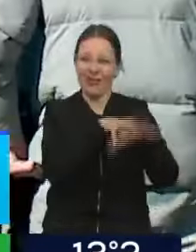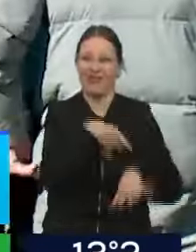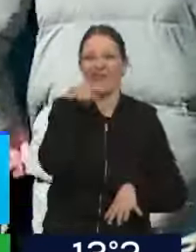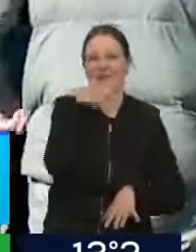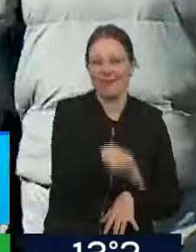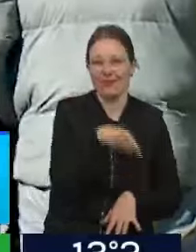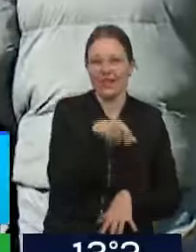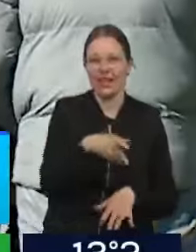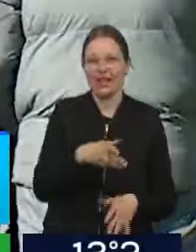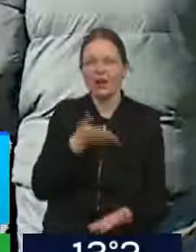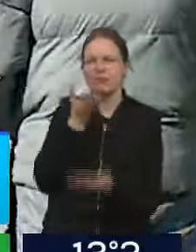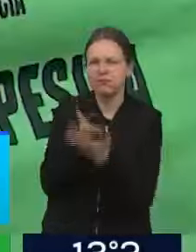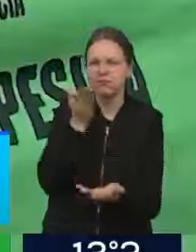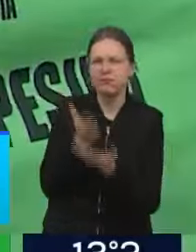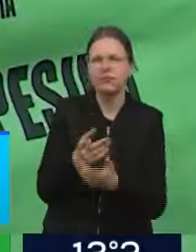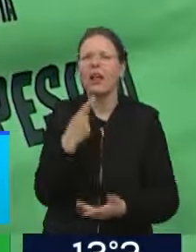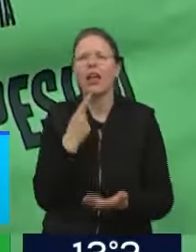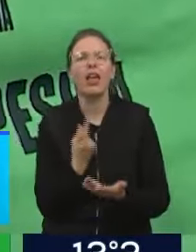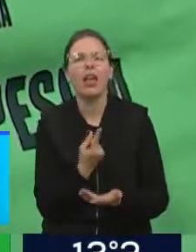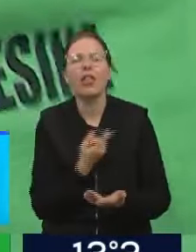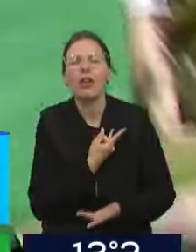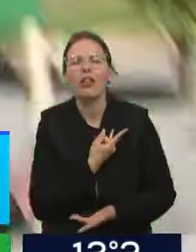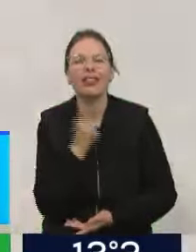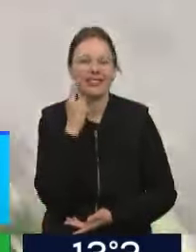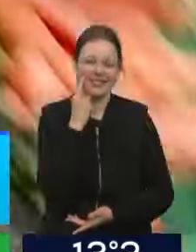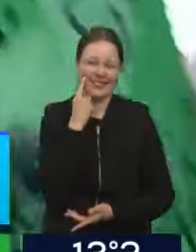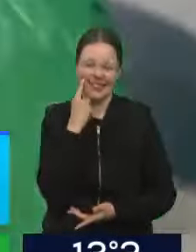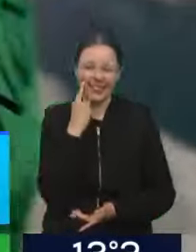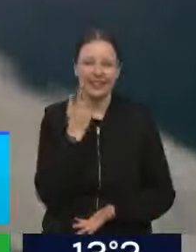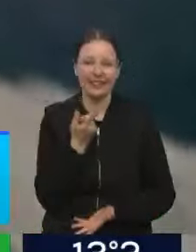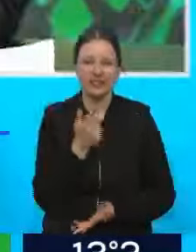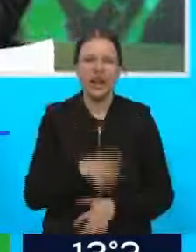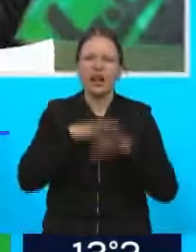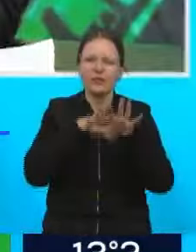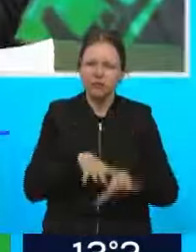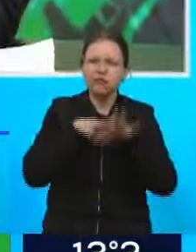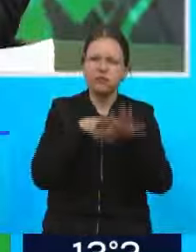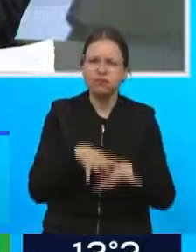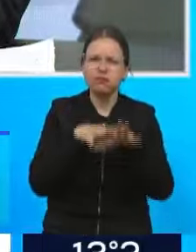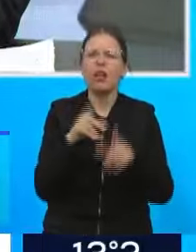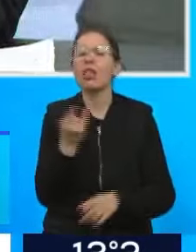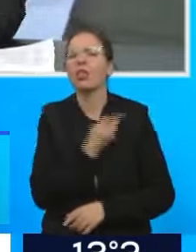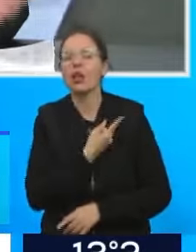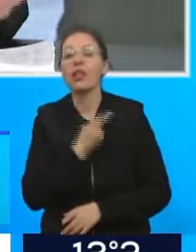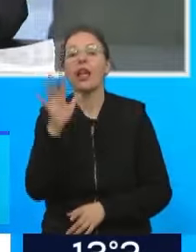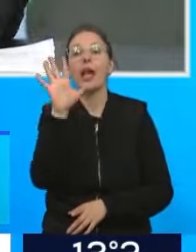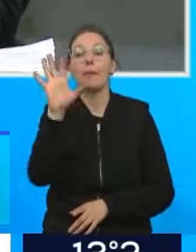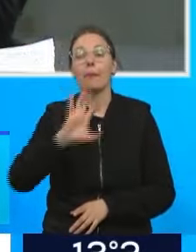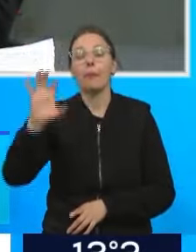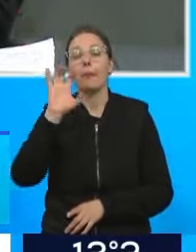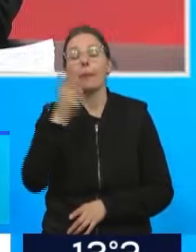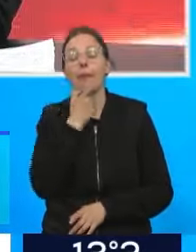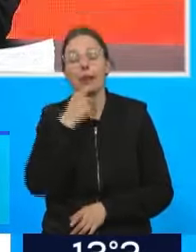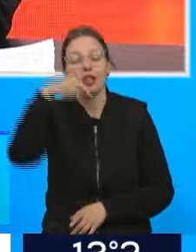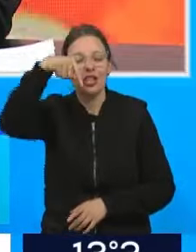puerta es la de las intendencias. Quizás la manifestación política más importante se dio en el sur de la provincia. Veíamos imágenes